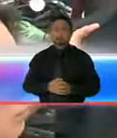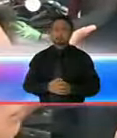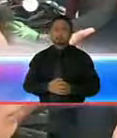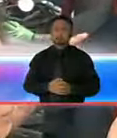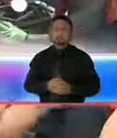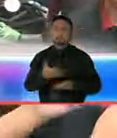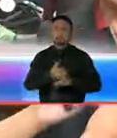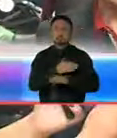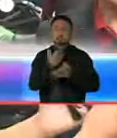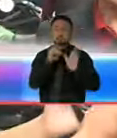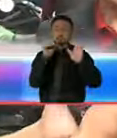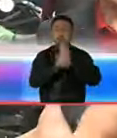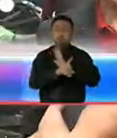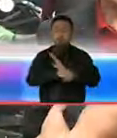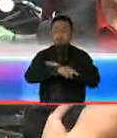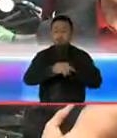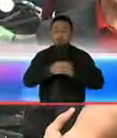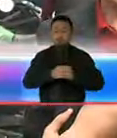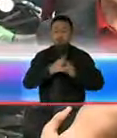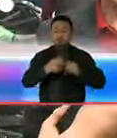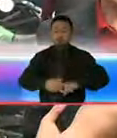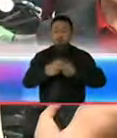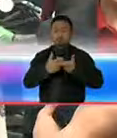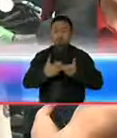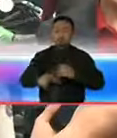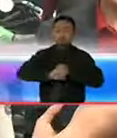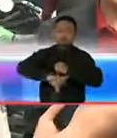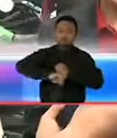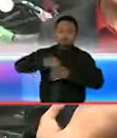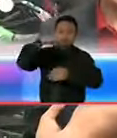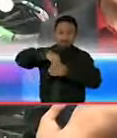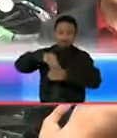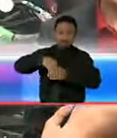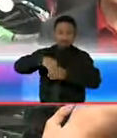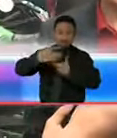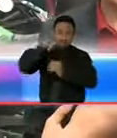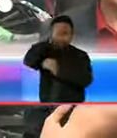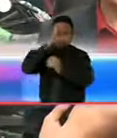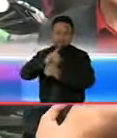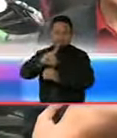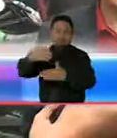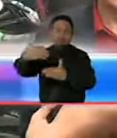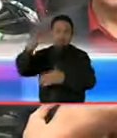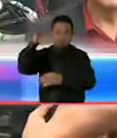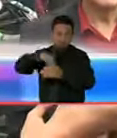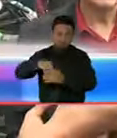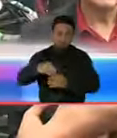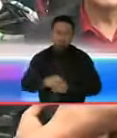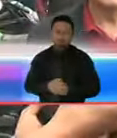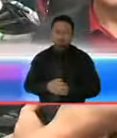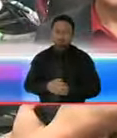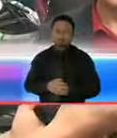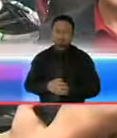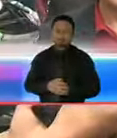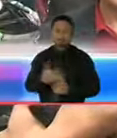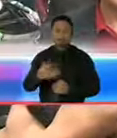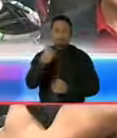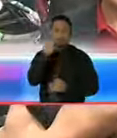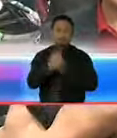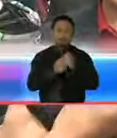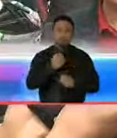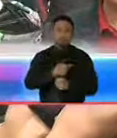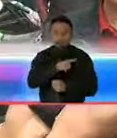denuncia en plena época de campaña electoral y con clarísimos fines político-electorales. Lleva ya casi un